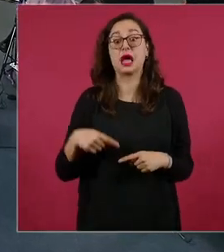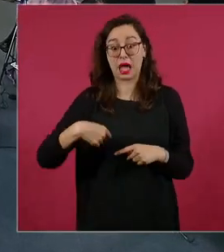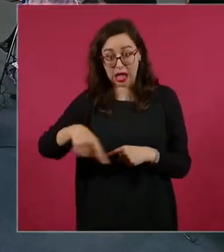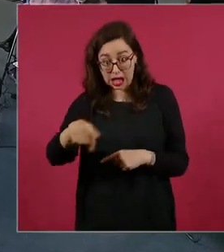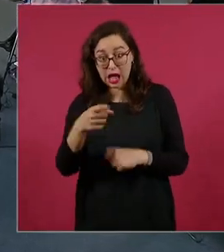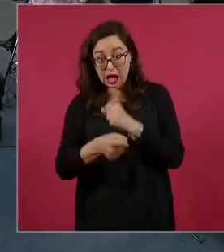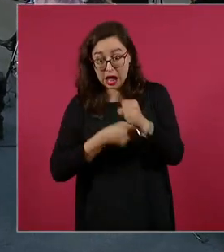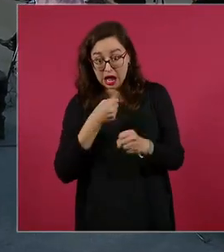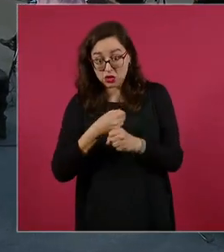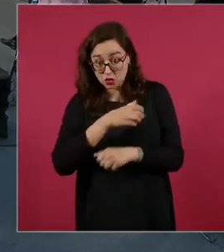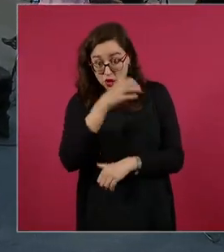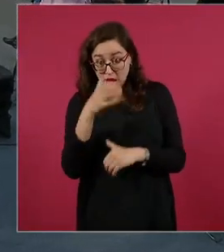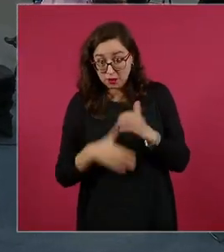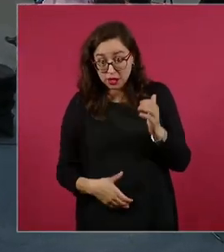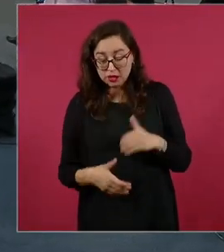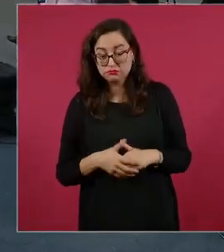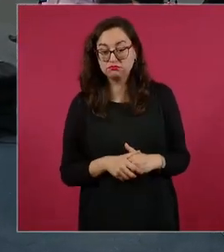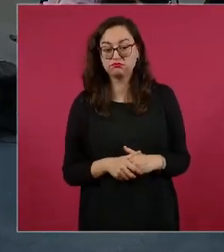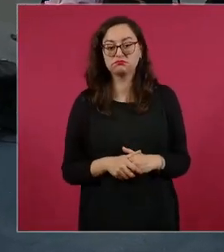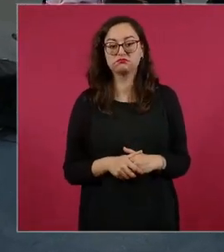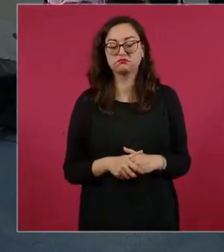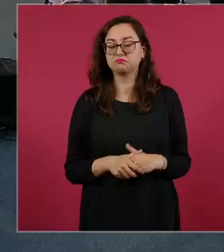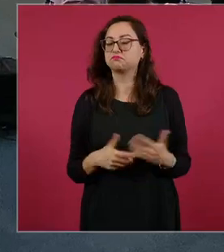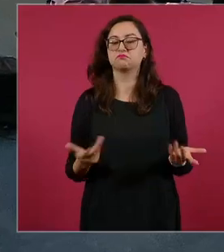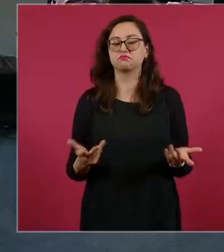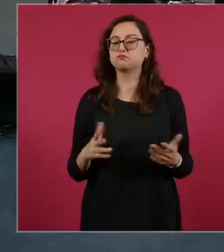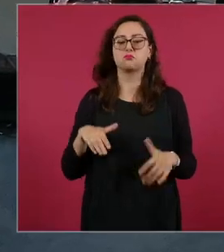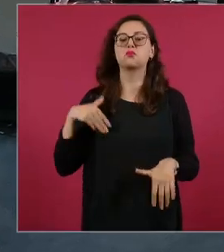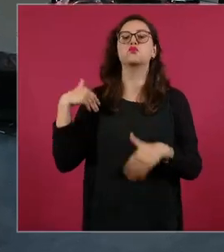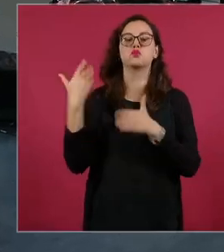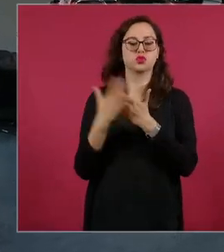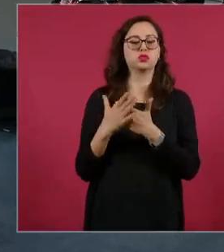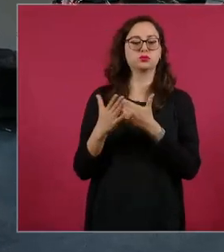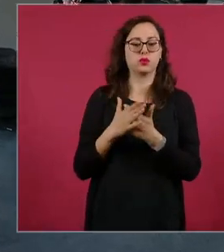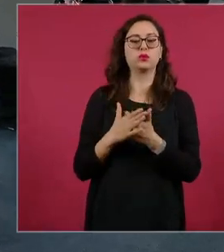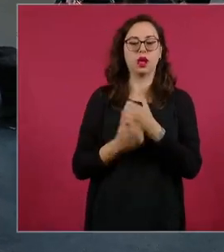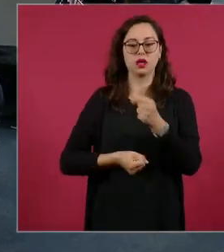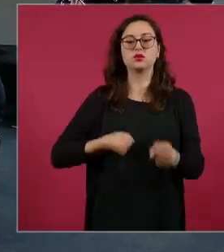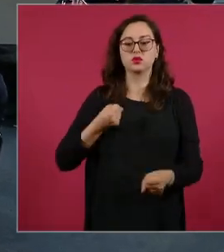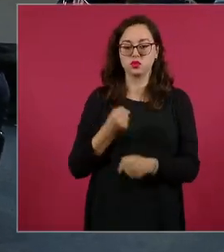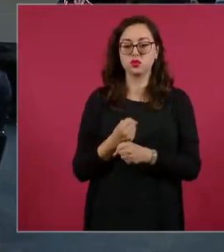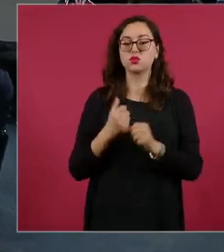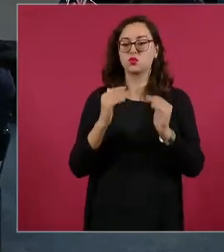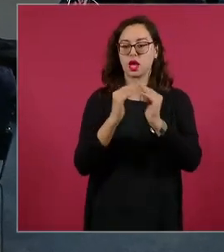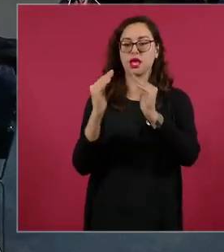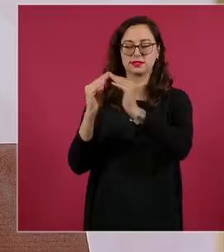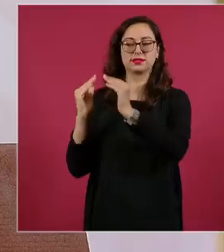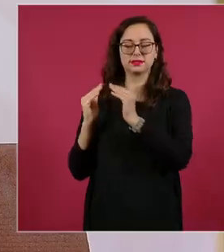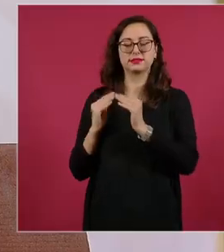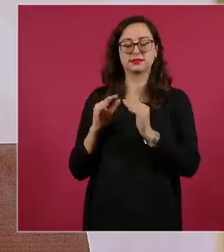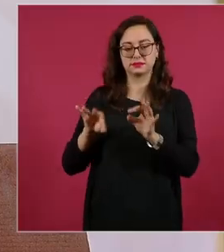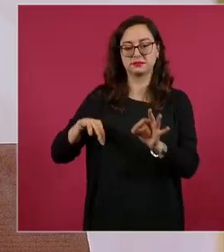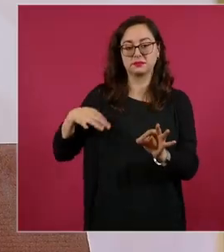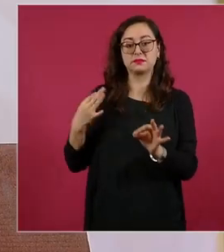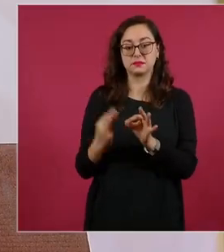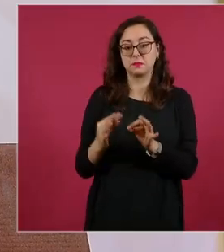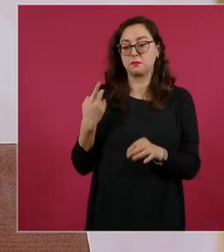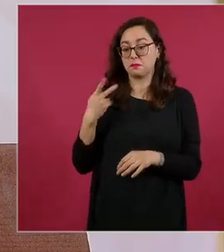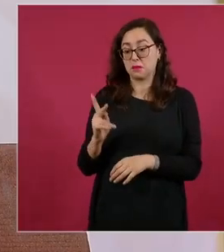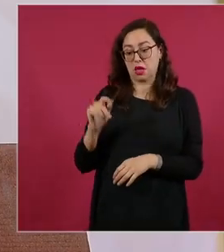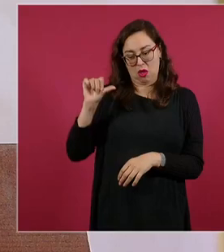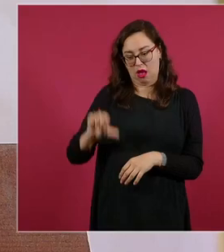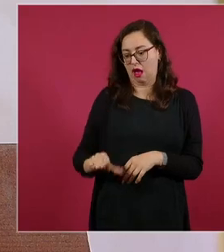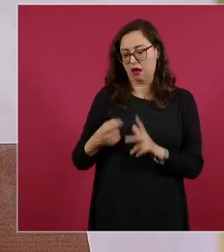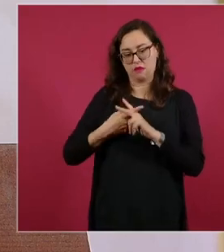en el sexenio de Clave Sheinbaum? en el año que viene terminará la totalidad de las viviendas pero en este estarán las primeras